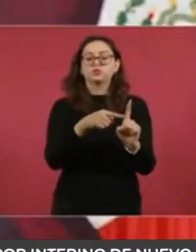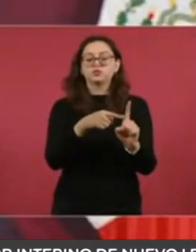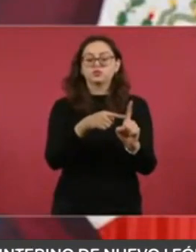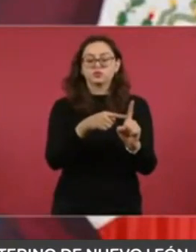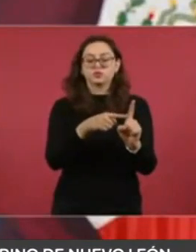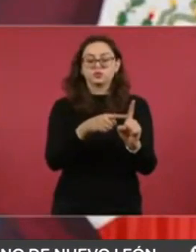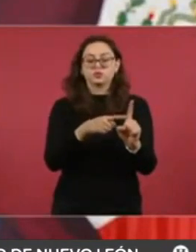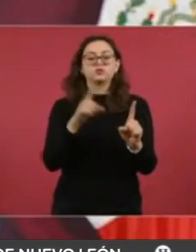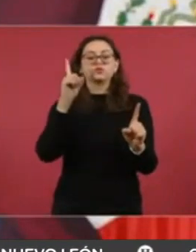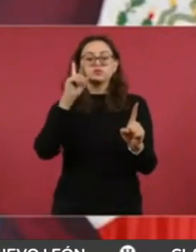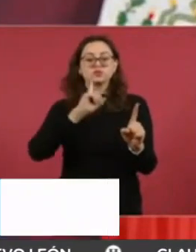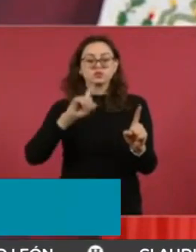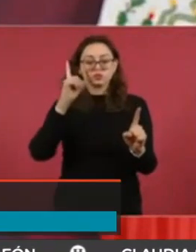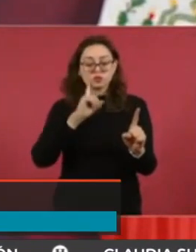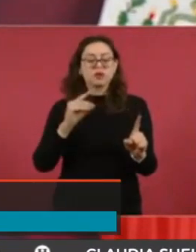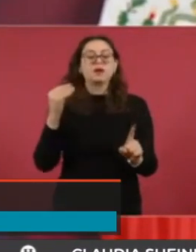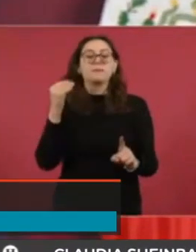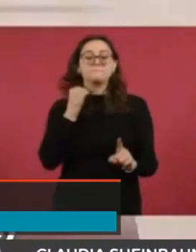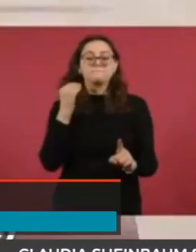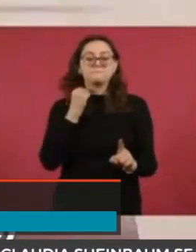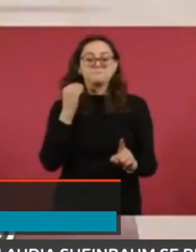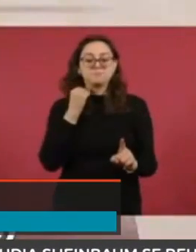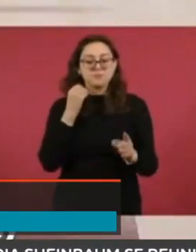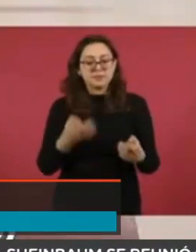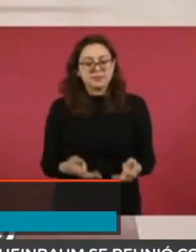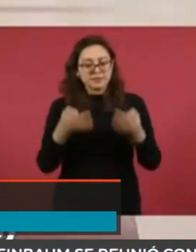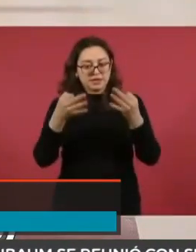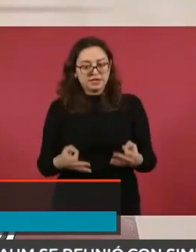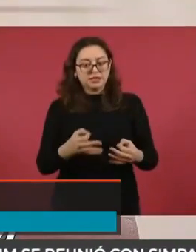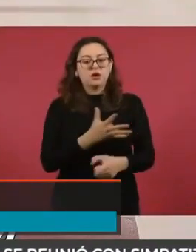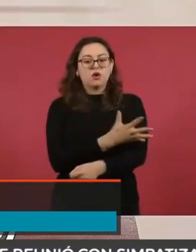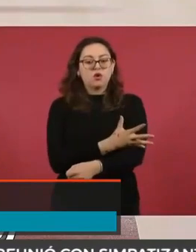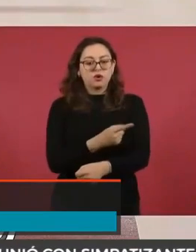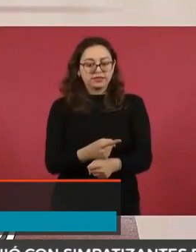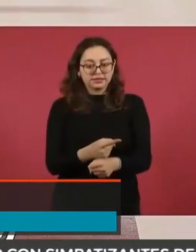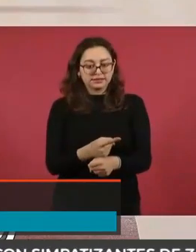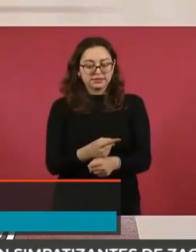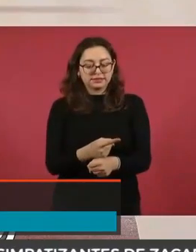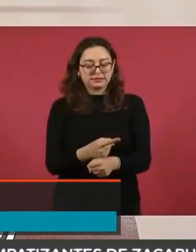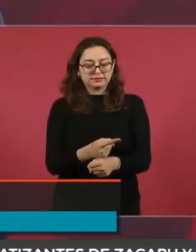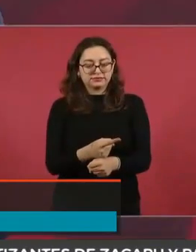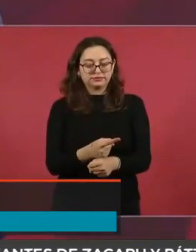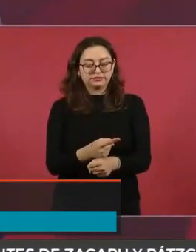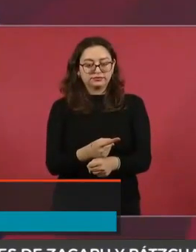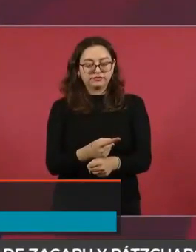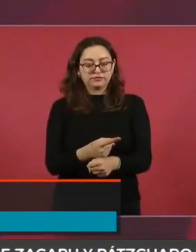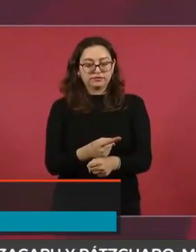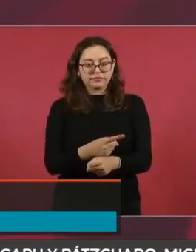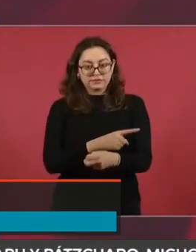es una abogada íntegra, honesta, y